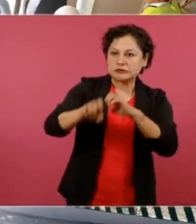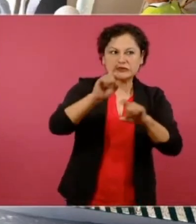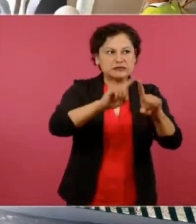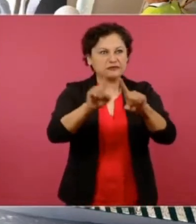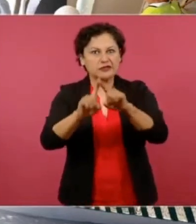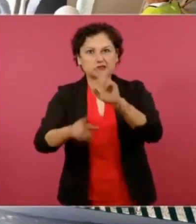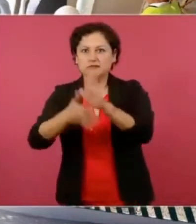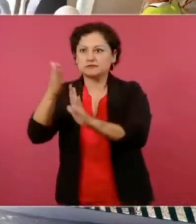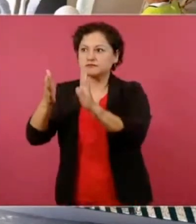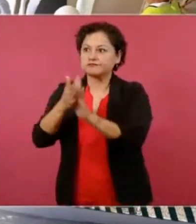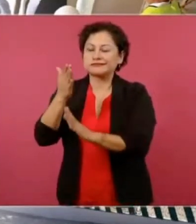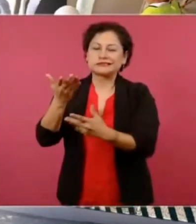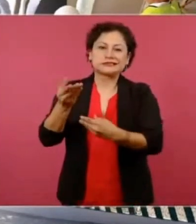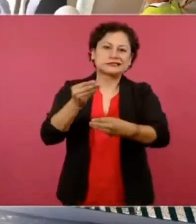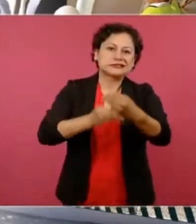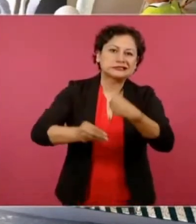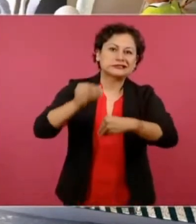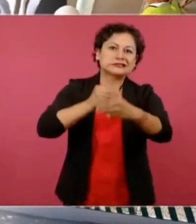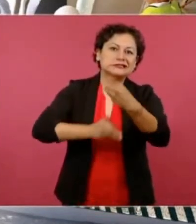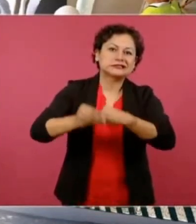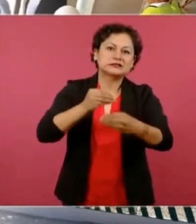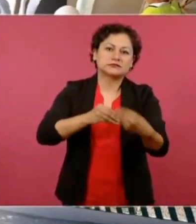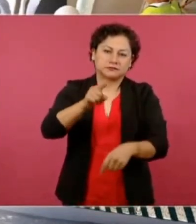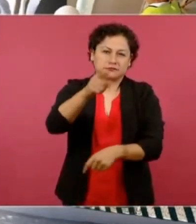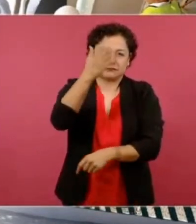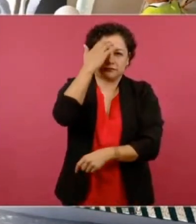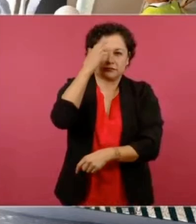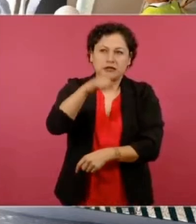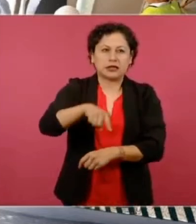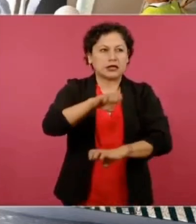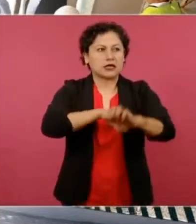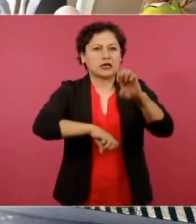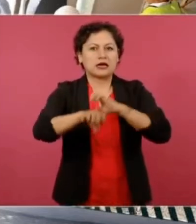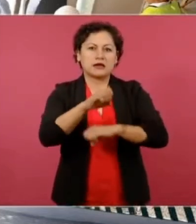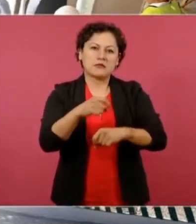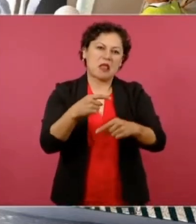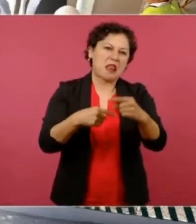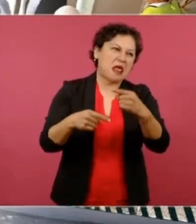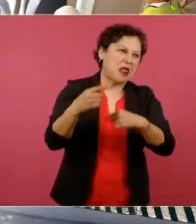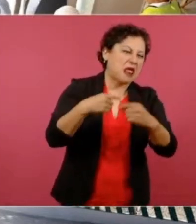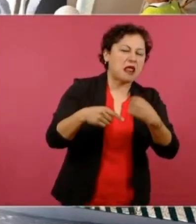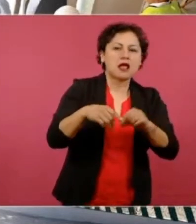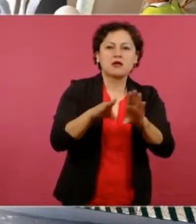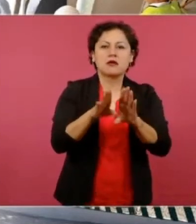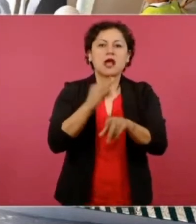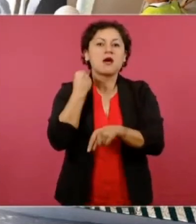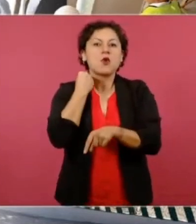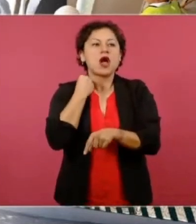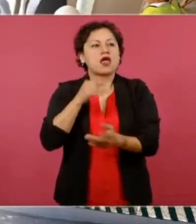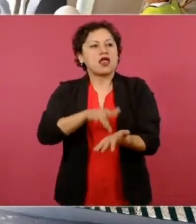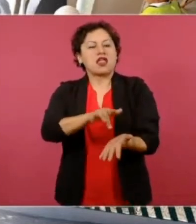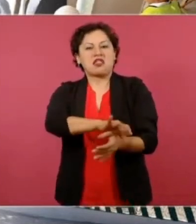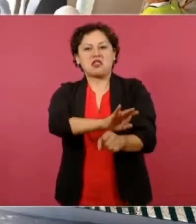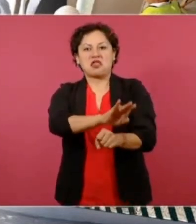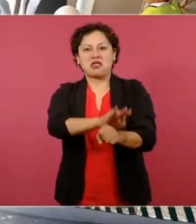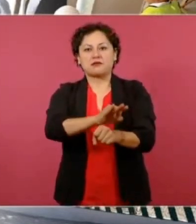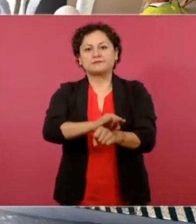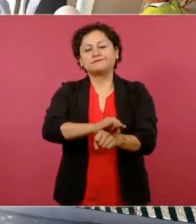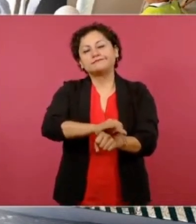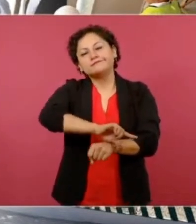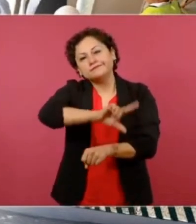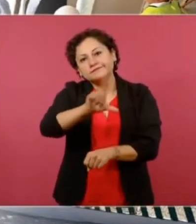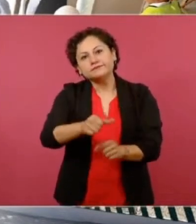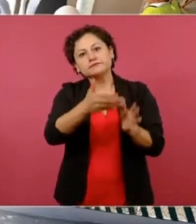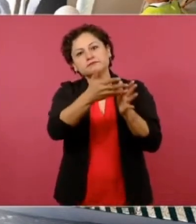empresas constructoras que tienen más abogados que ingenieros, pero afortunadamente tuvo un apoyo por parte del